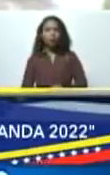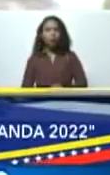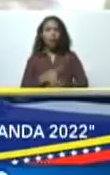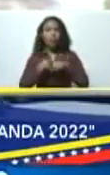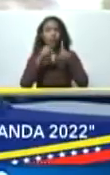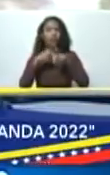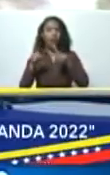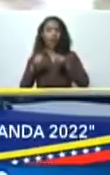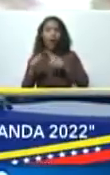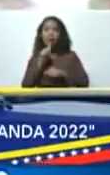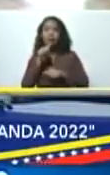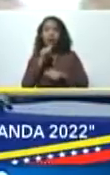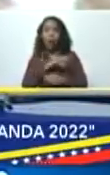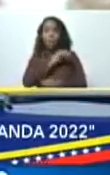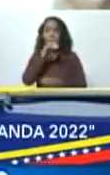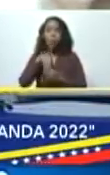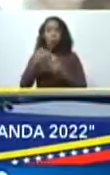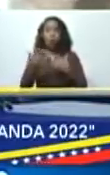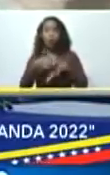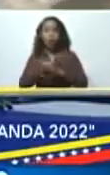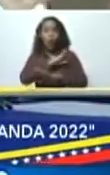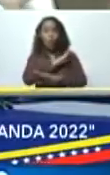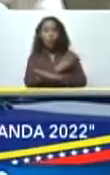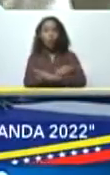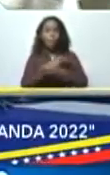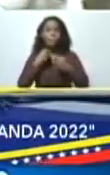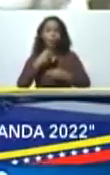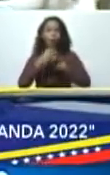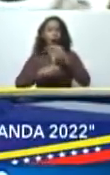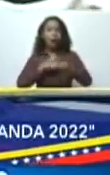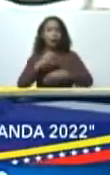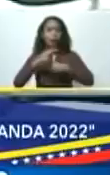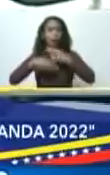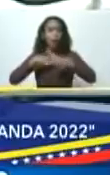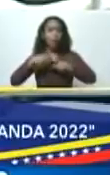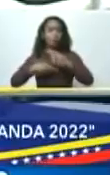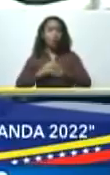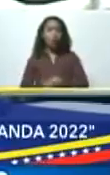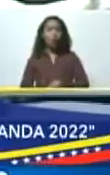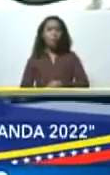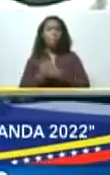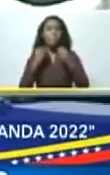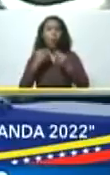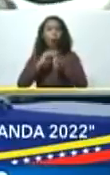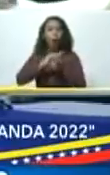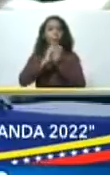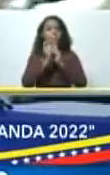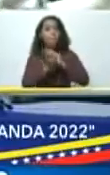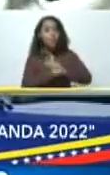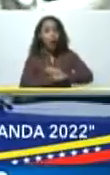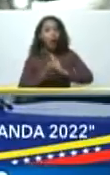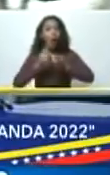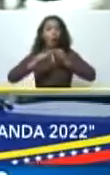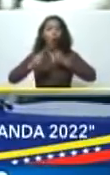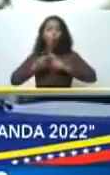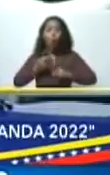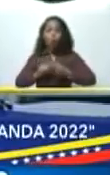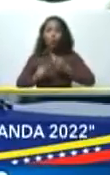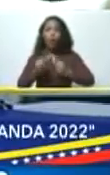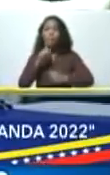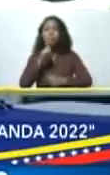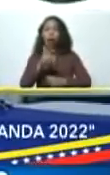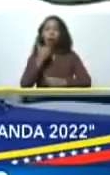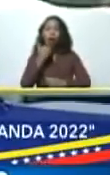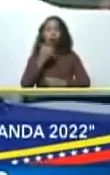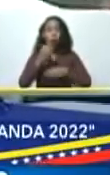Distinto a quienes se incorporan al poder para hacer la revolución, para cambiar las cosas que están mal